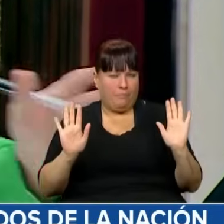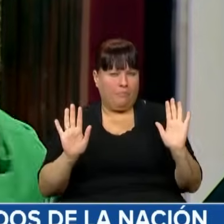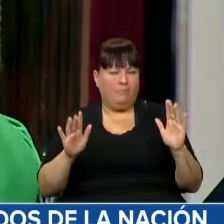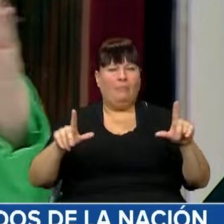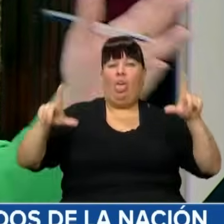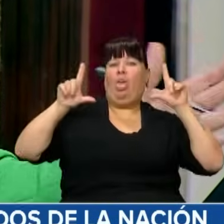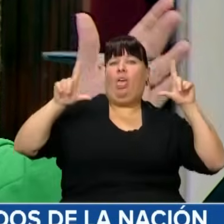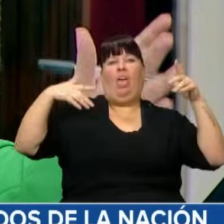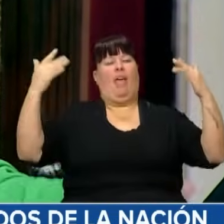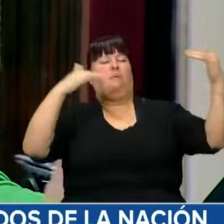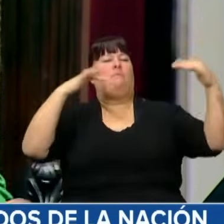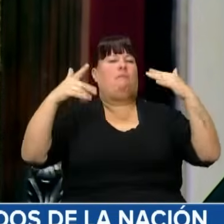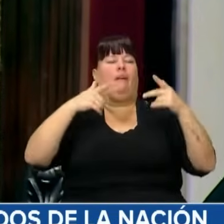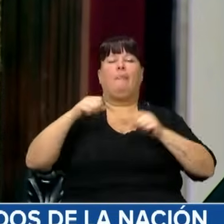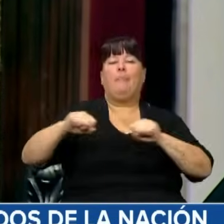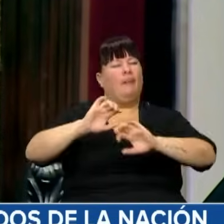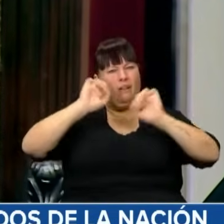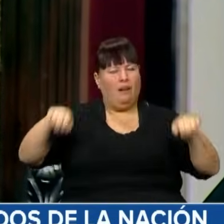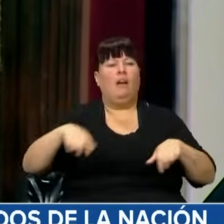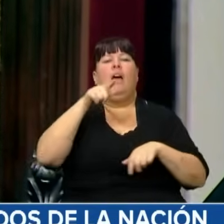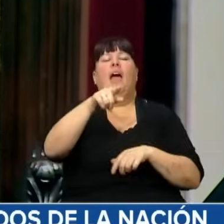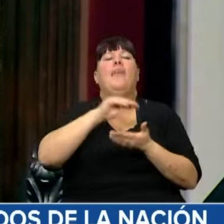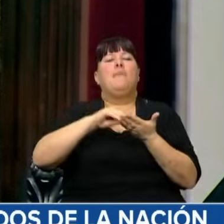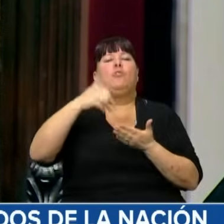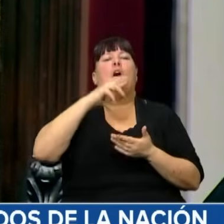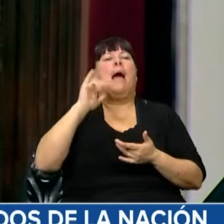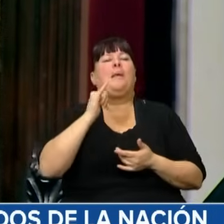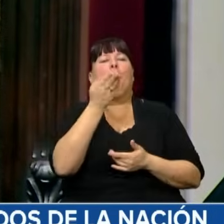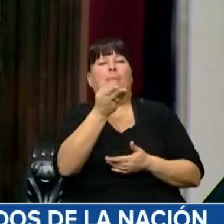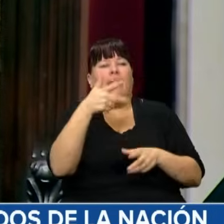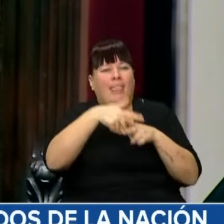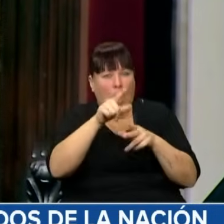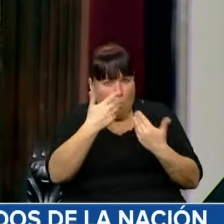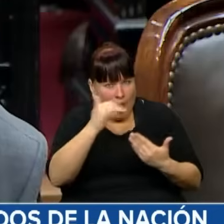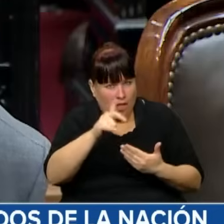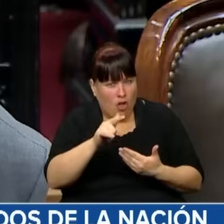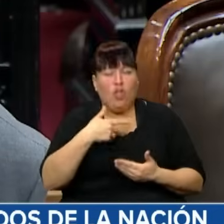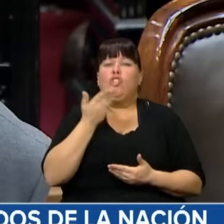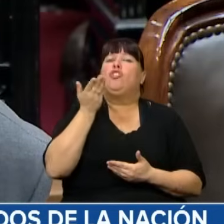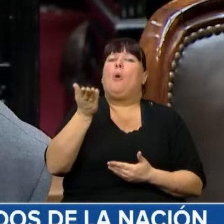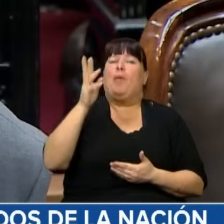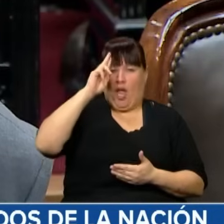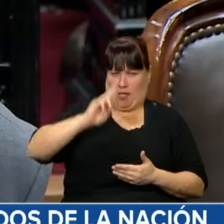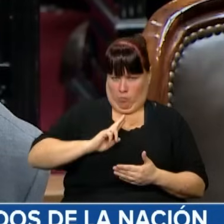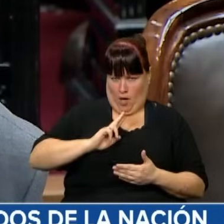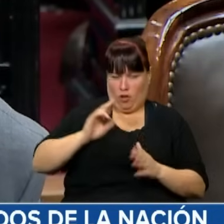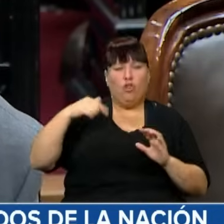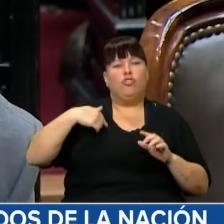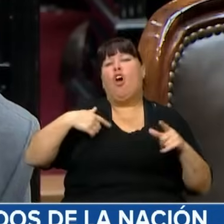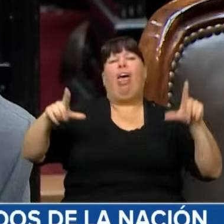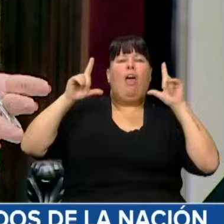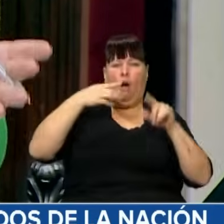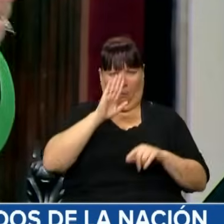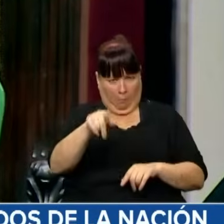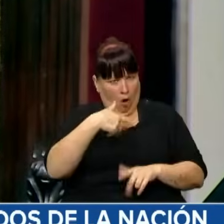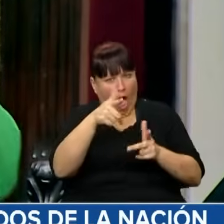hacen show y todos entran. El diputado Martínez le está pidiendo una interrupción, ¿se la otorga? Yo le pido que sea respetuosa, yo no hago un no show, no por usted,